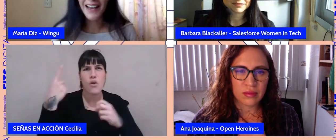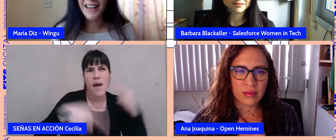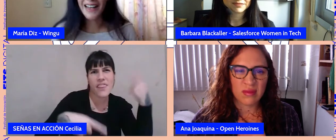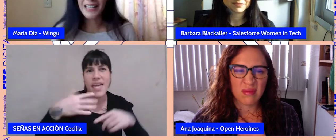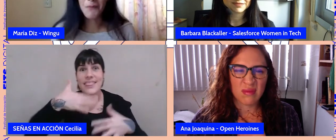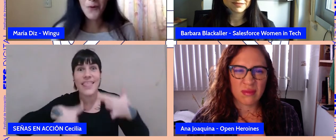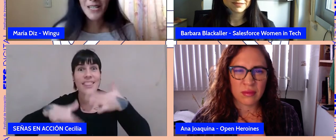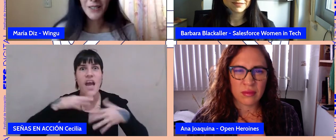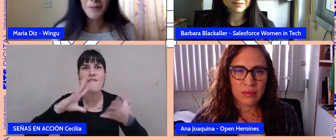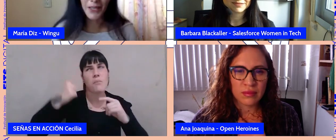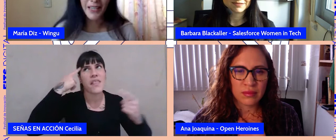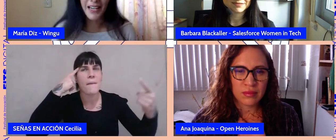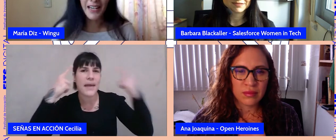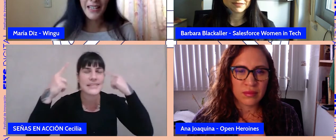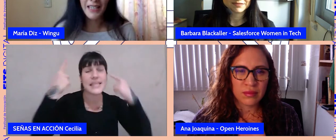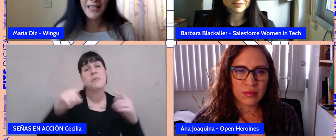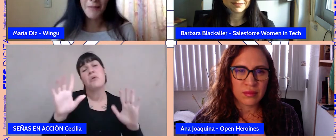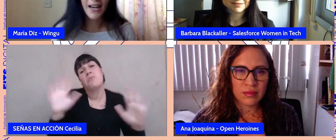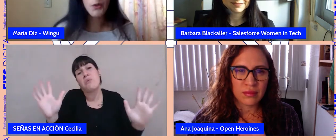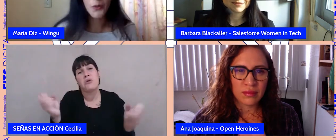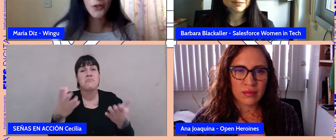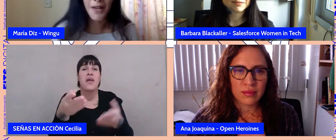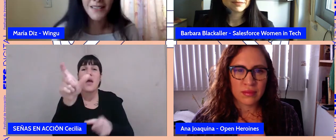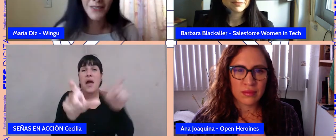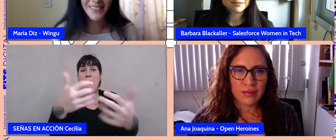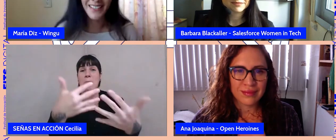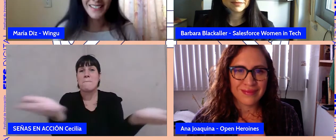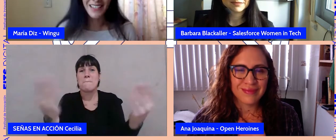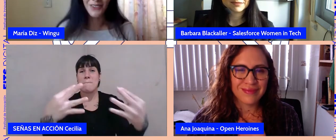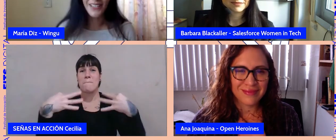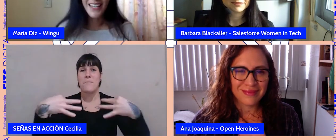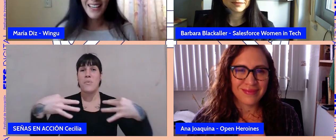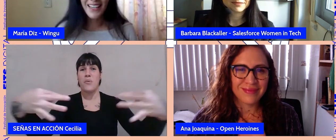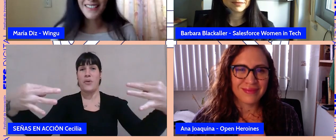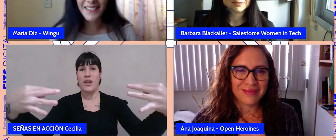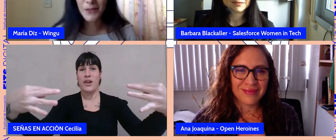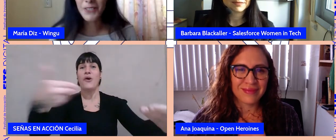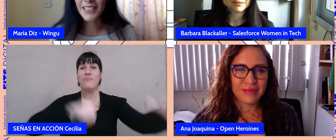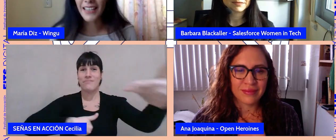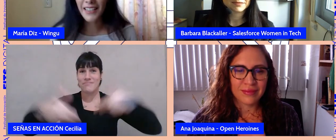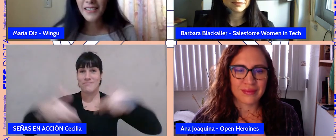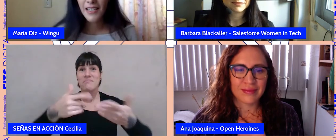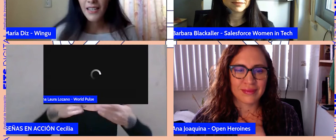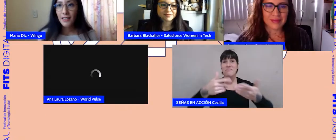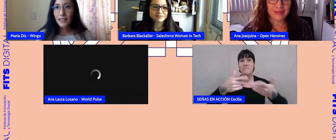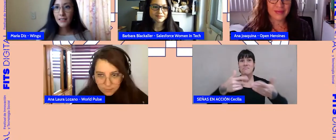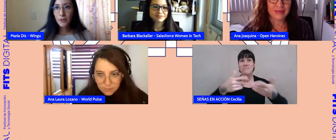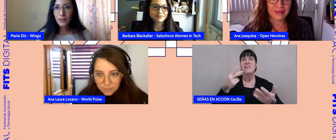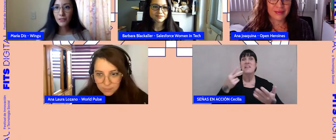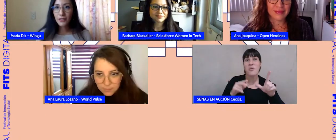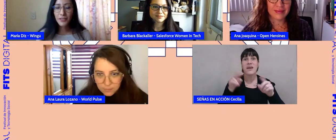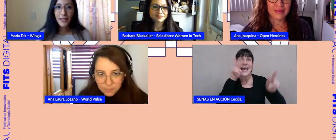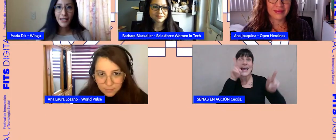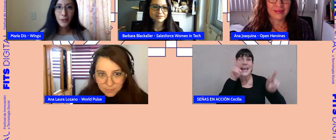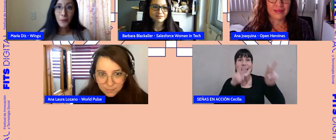invitaría a que el público pueda mirar un poco más de lo que están haciendo estas tres comunidades, y